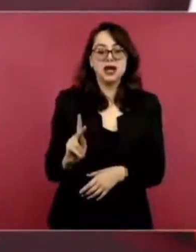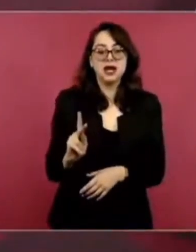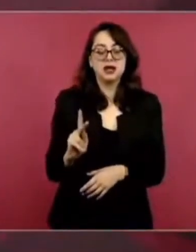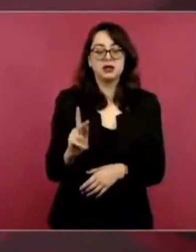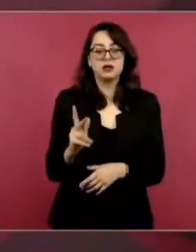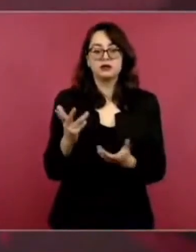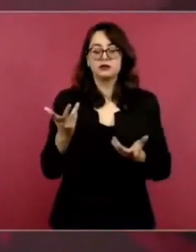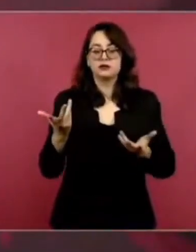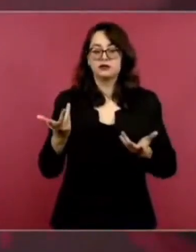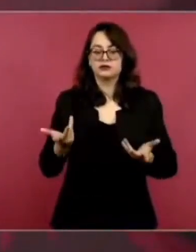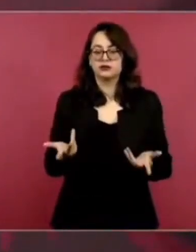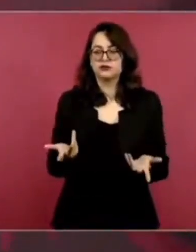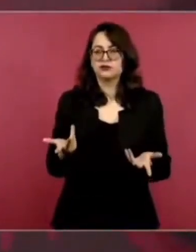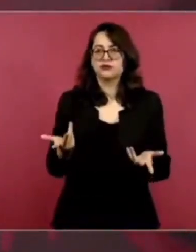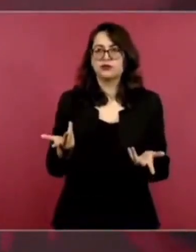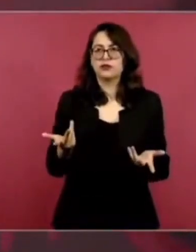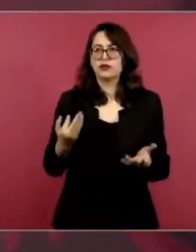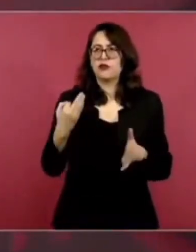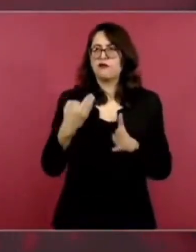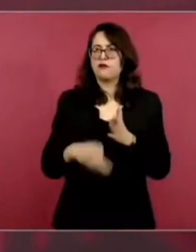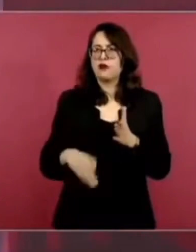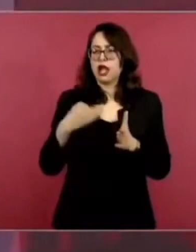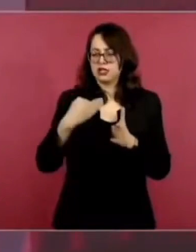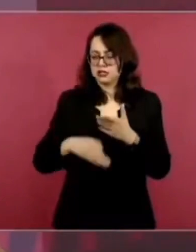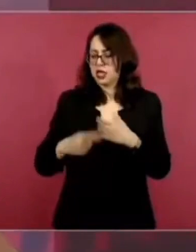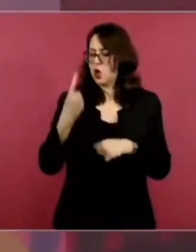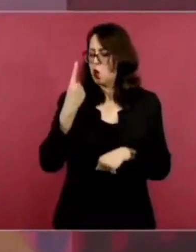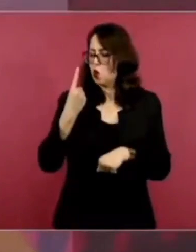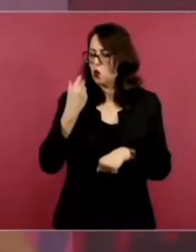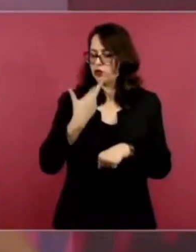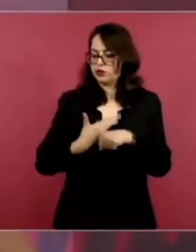elaborado, tiene un término jurídico,